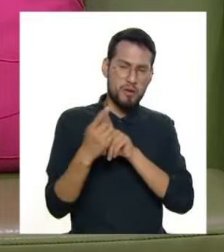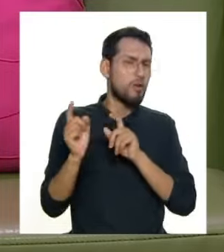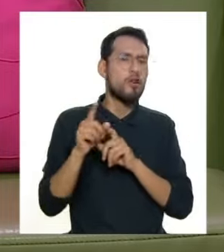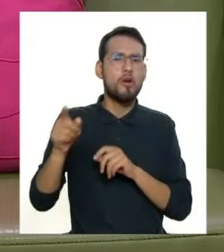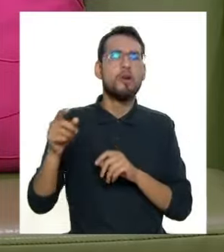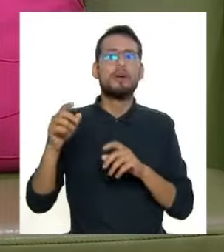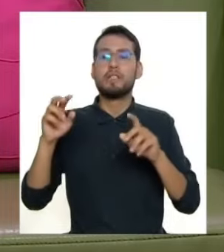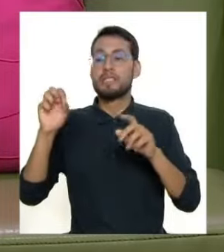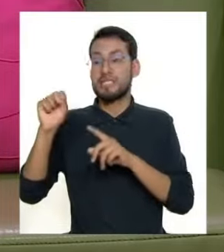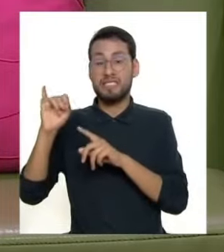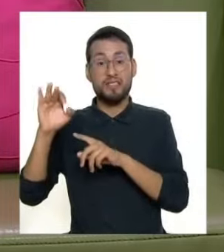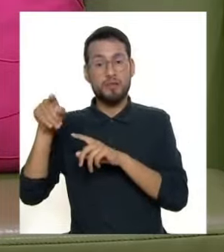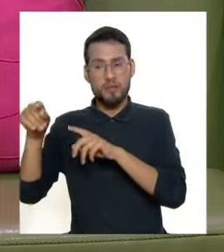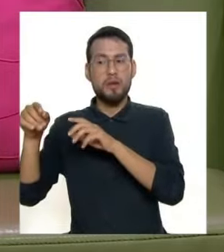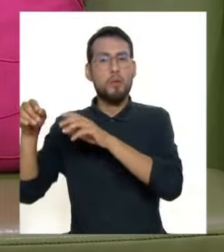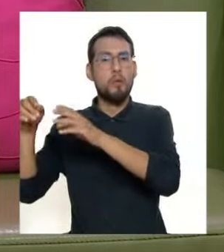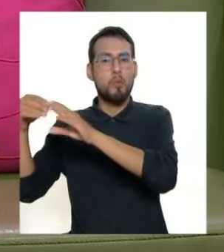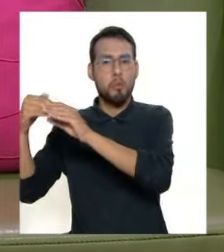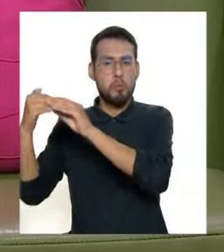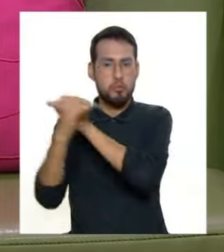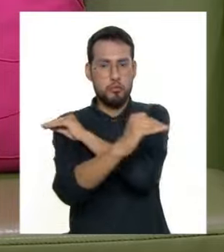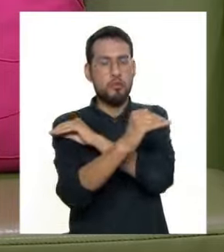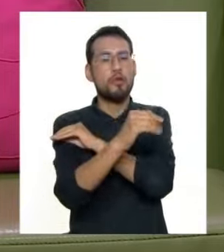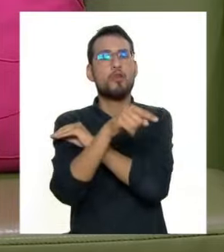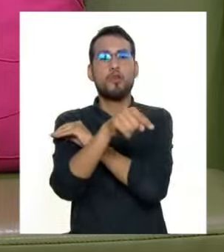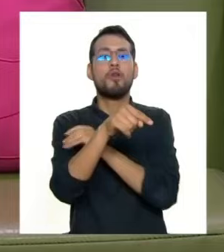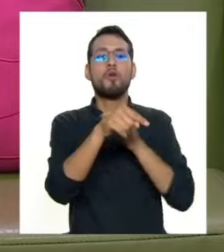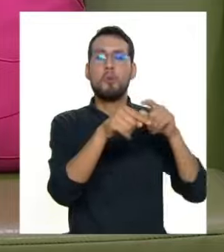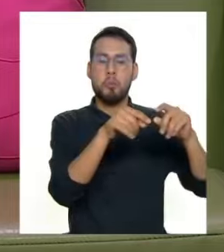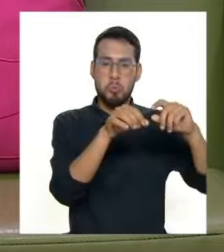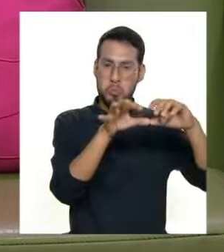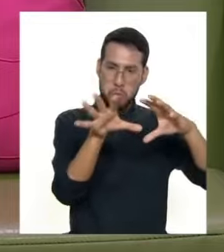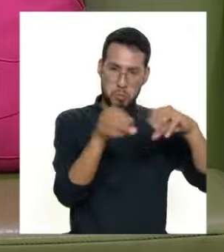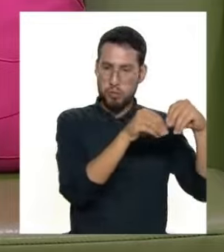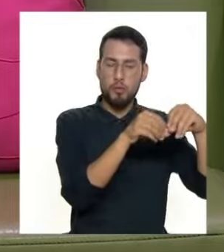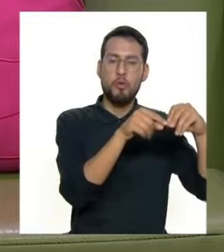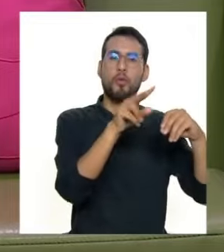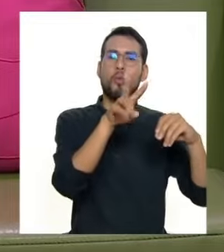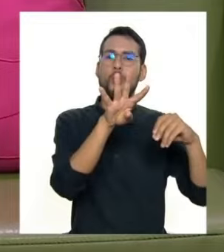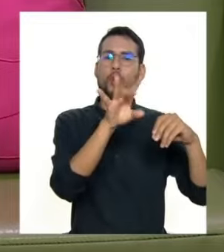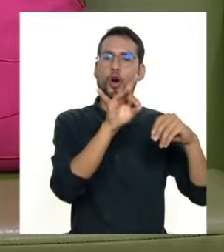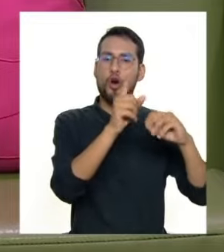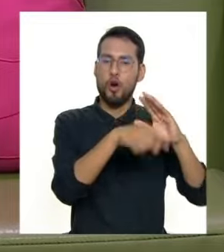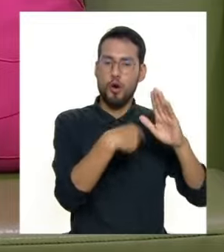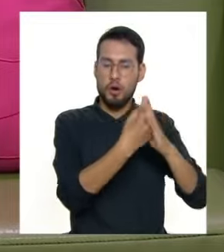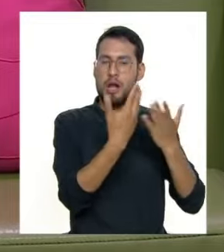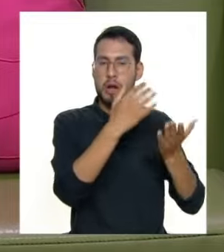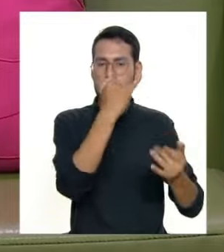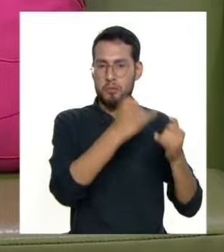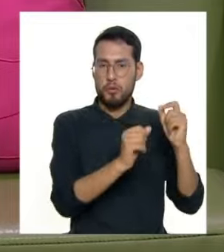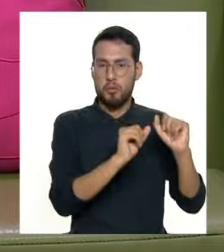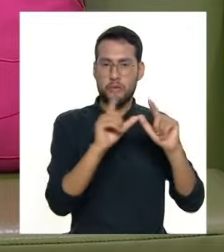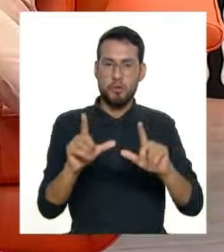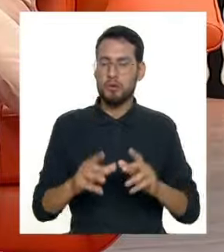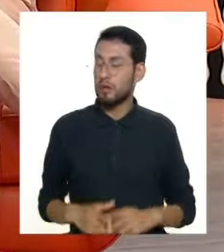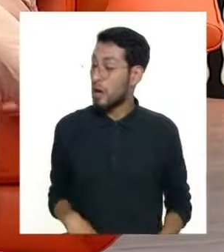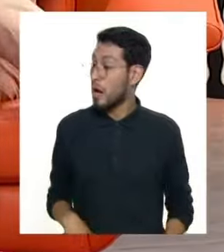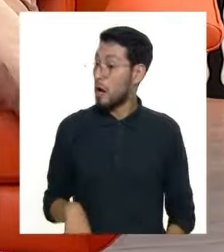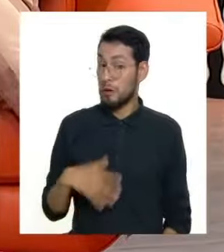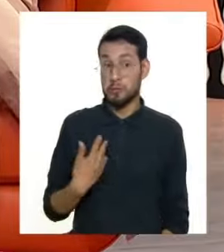notario vía CID que lo presenta y en 48 horas va a recibir su inscripción. Registrar. Es rápido. Y qué